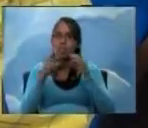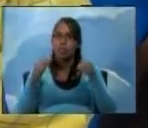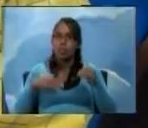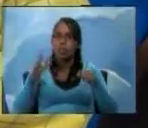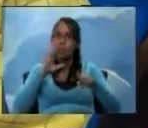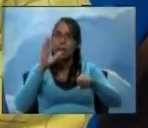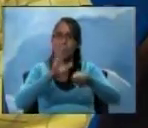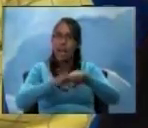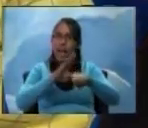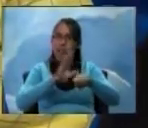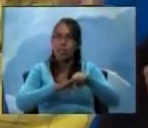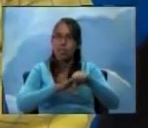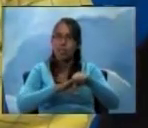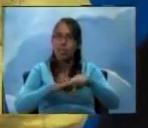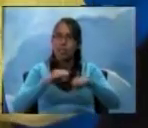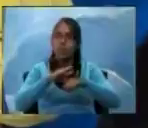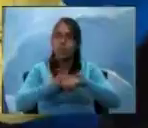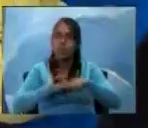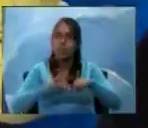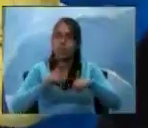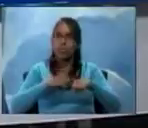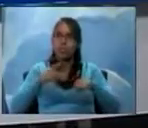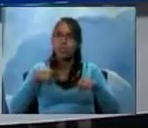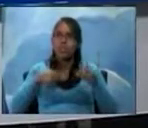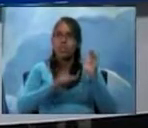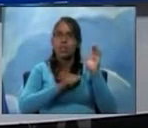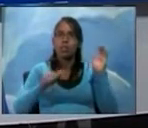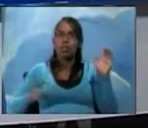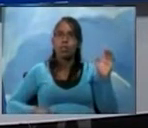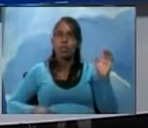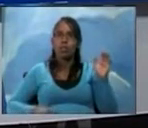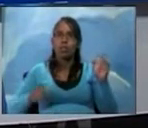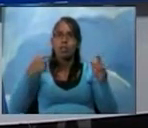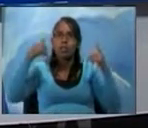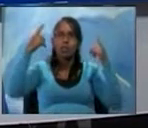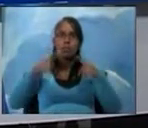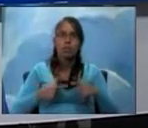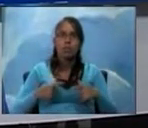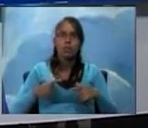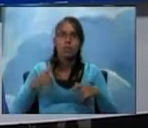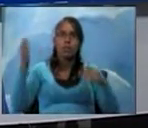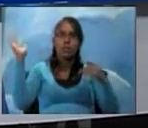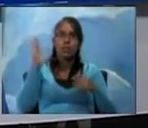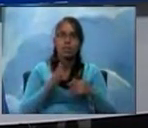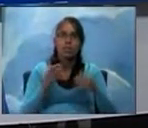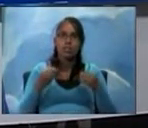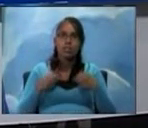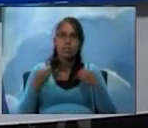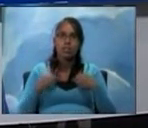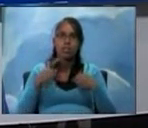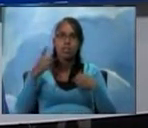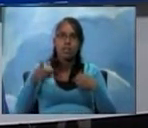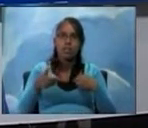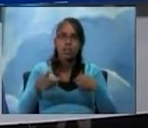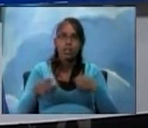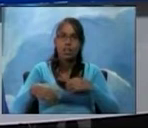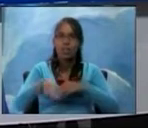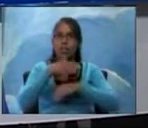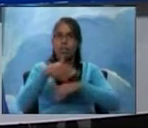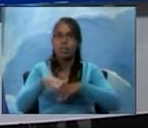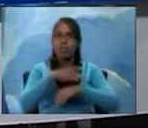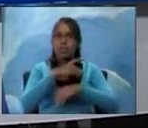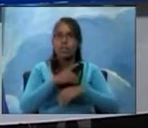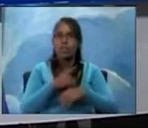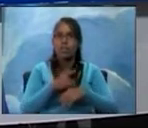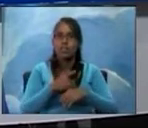De todos mis pecados. Perdóname, Señor. Perdóname, Señor. Por haber vivido. Por haber vivido. En la orilla. En la